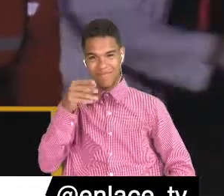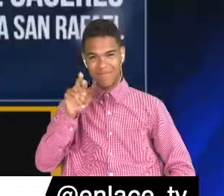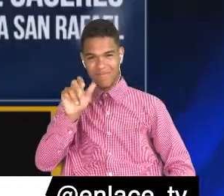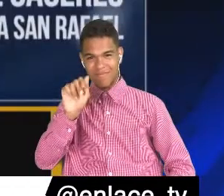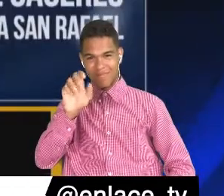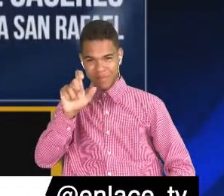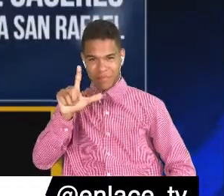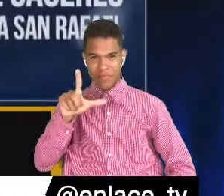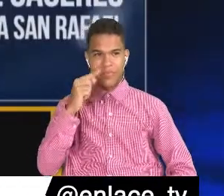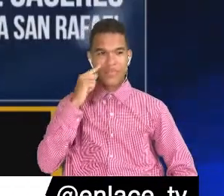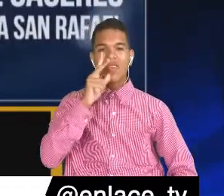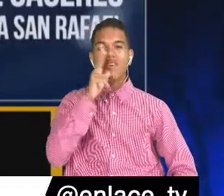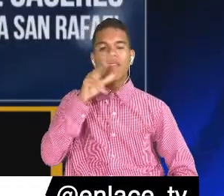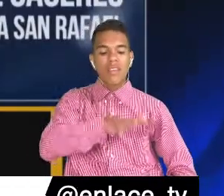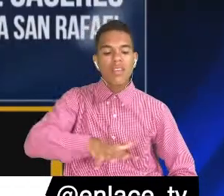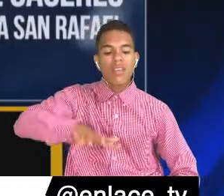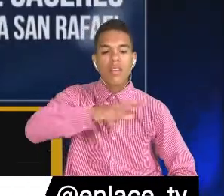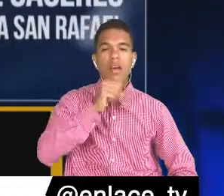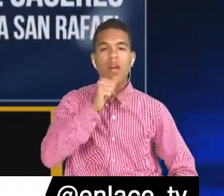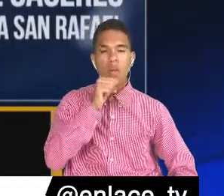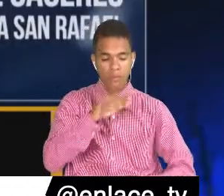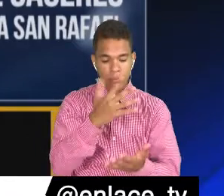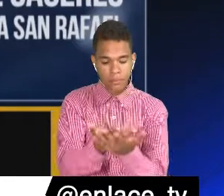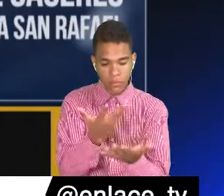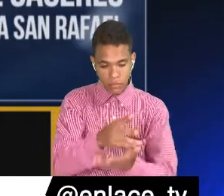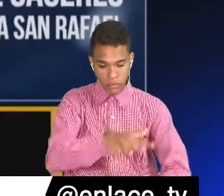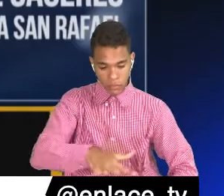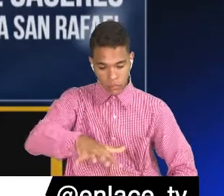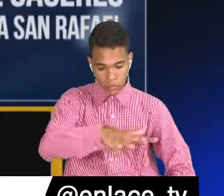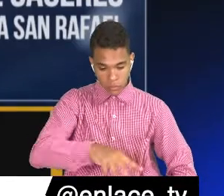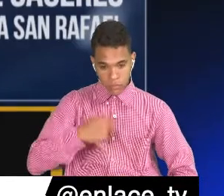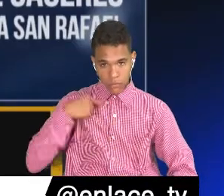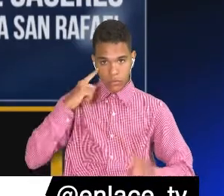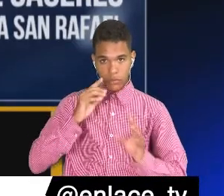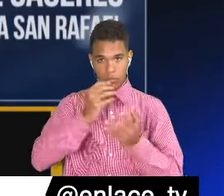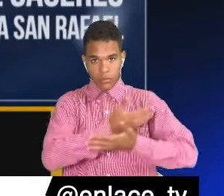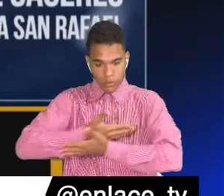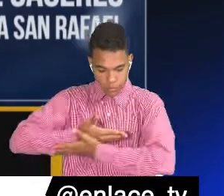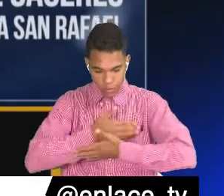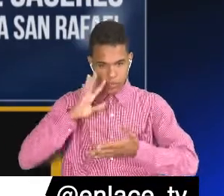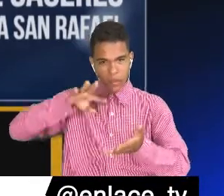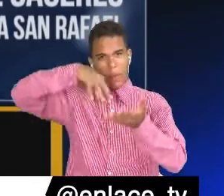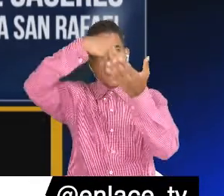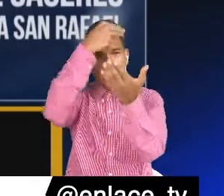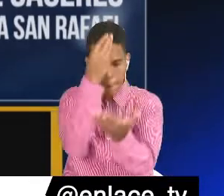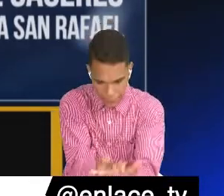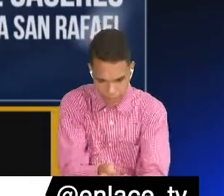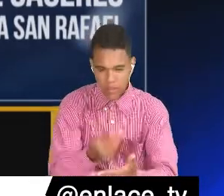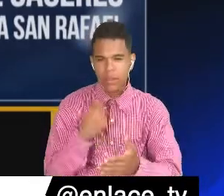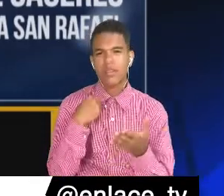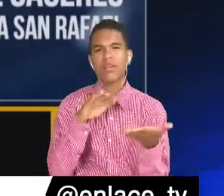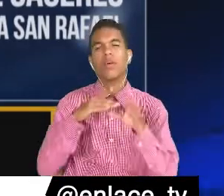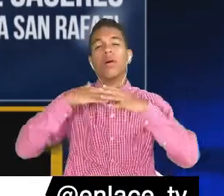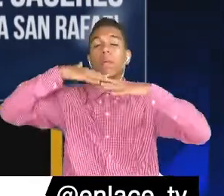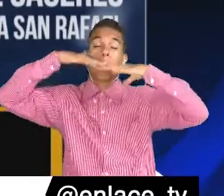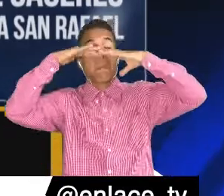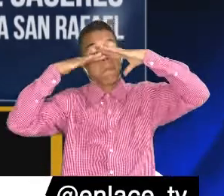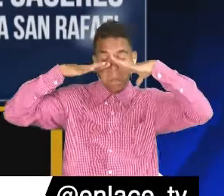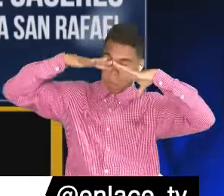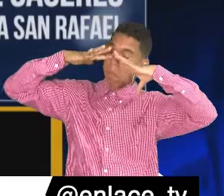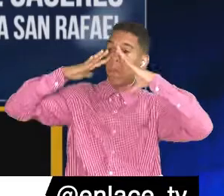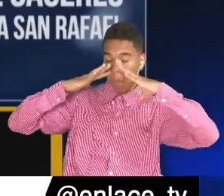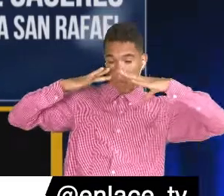población. Desafortunadamente es cierto. Yo me encuentro en la ciudad de Bucaramanga y ayer recibí